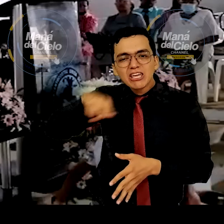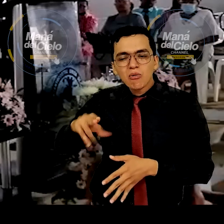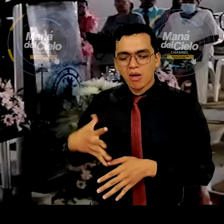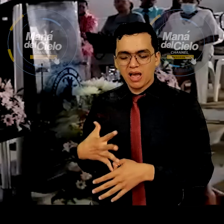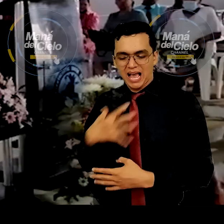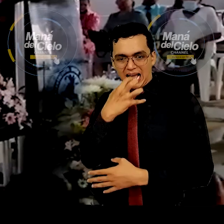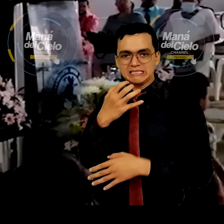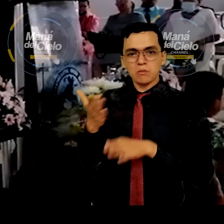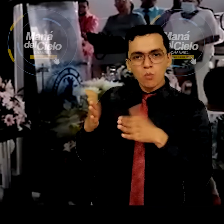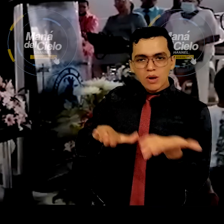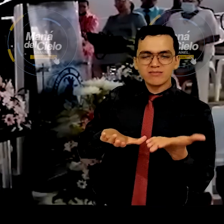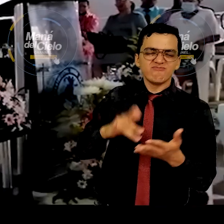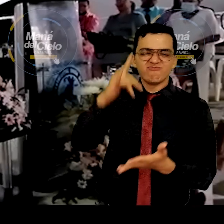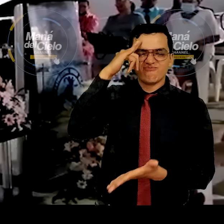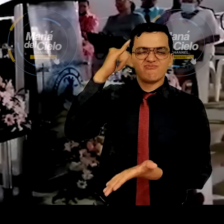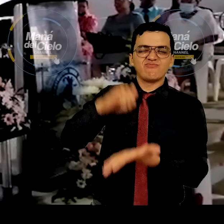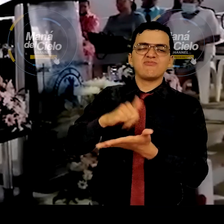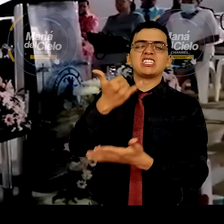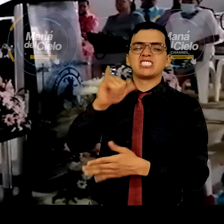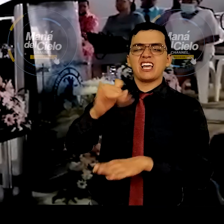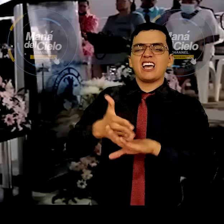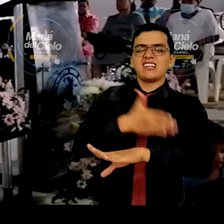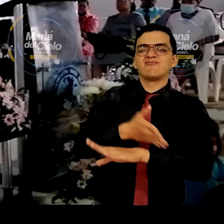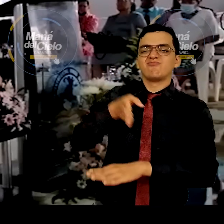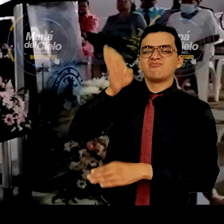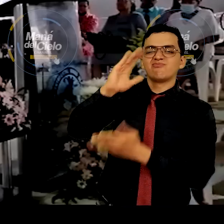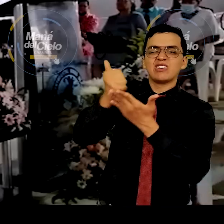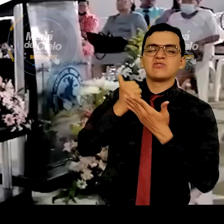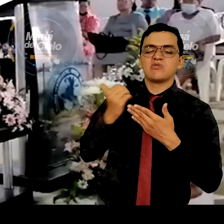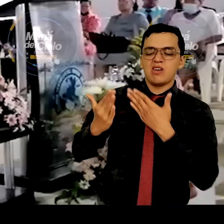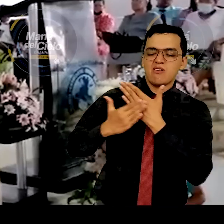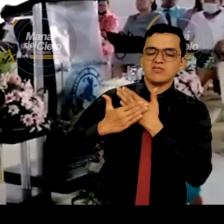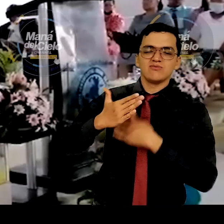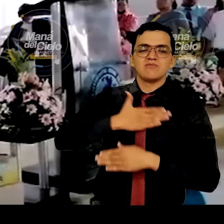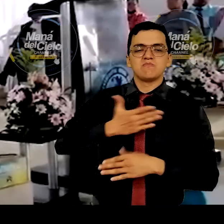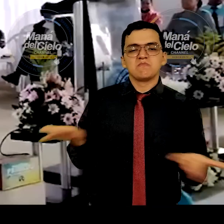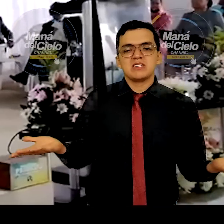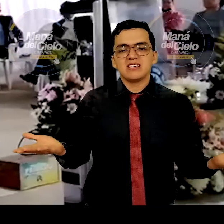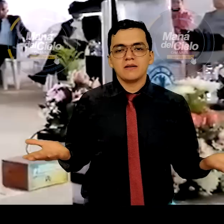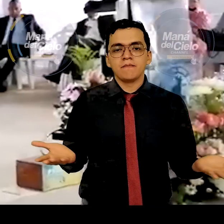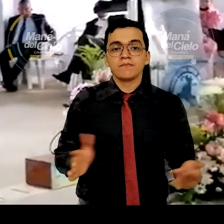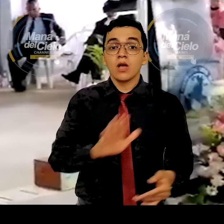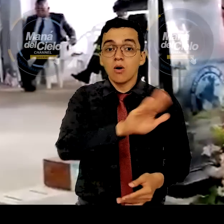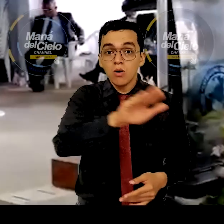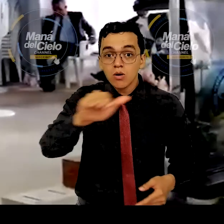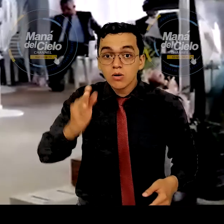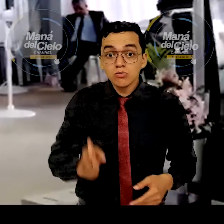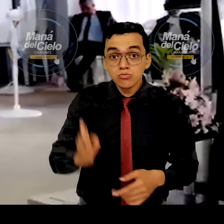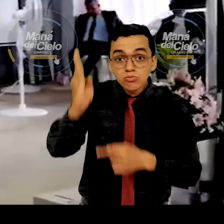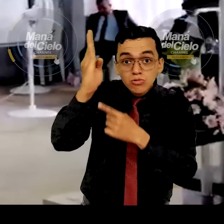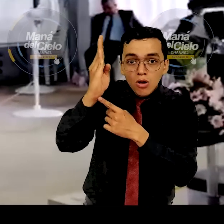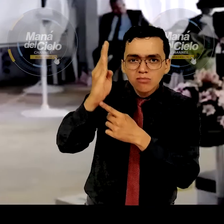manos. Entonces yo debo decidir si creo o no creo lo que ese Dios me dice a mí.